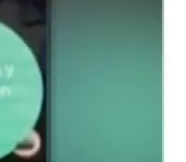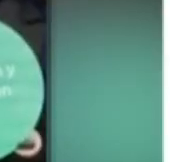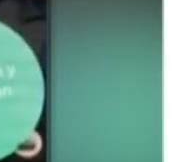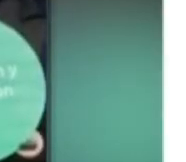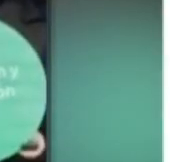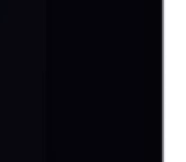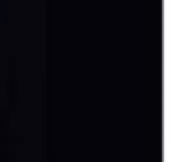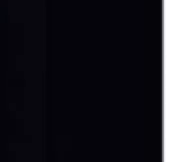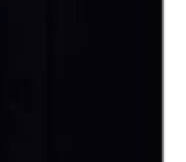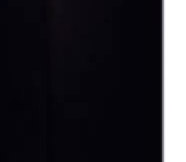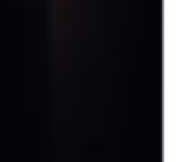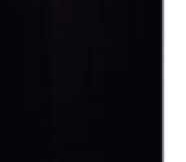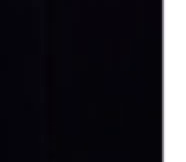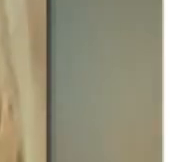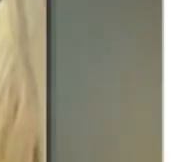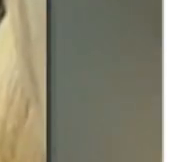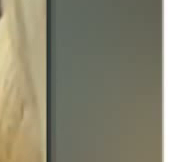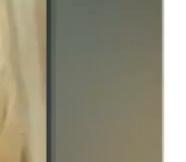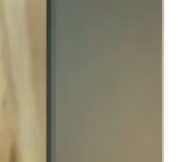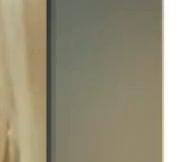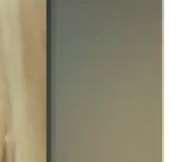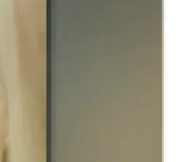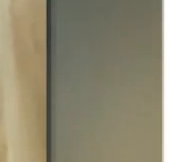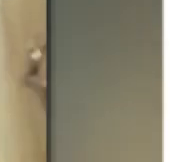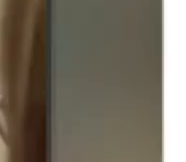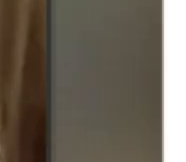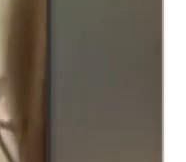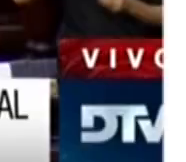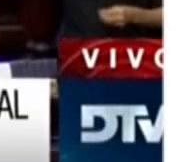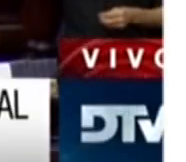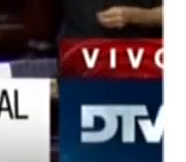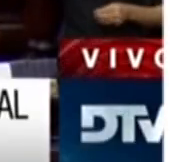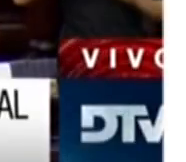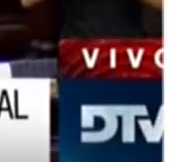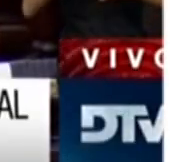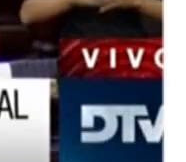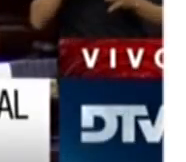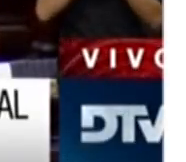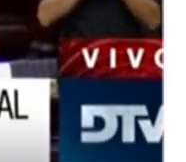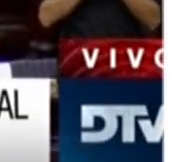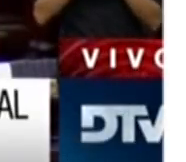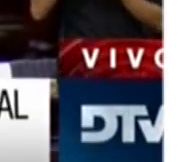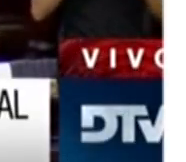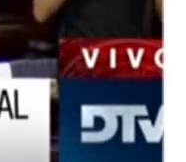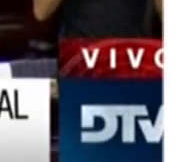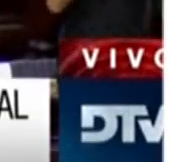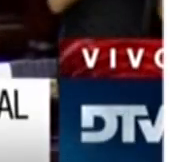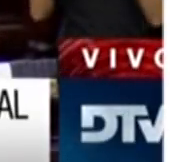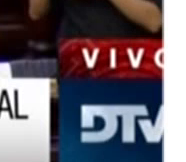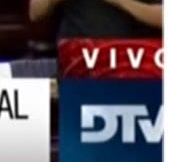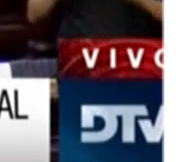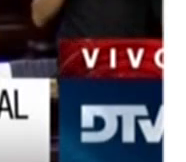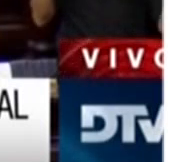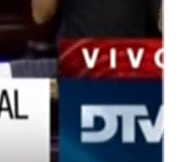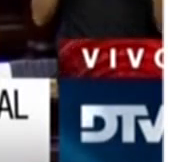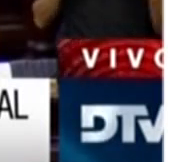jugada política interna decir mira que en estas de conseguir cuatro vídeos yo lo escuchaba pero no estaba cuando cuando yo estaba